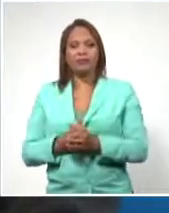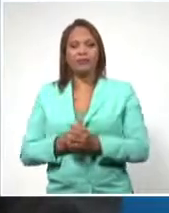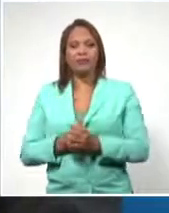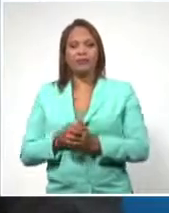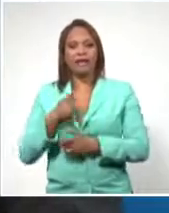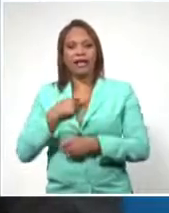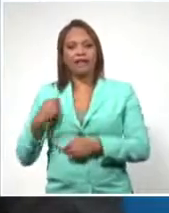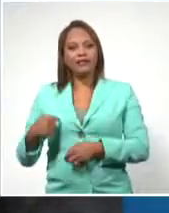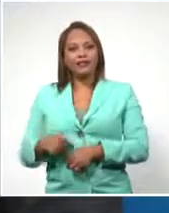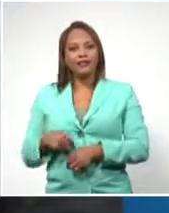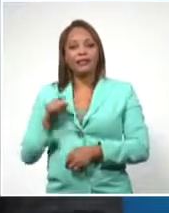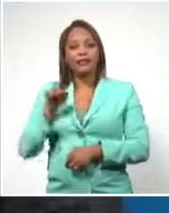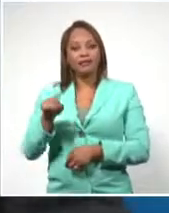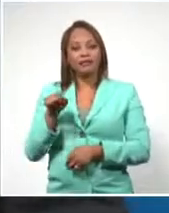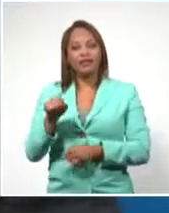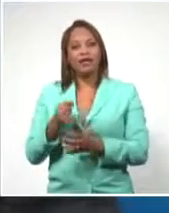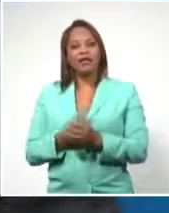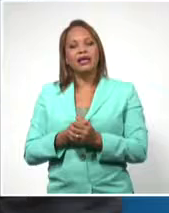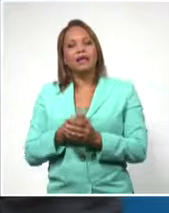existan aproximadamente